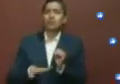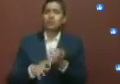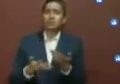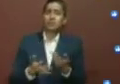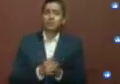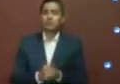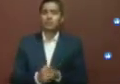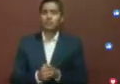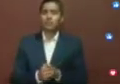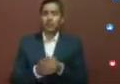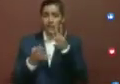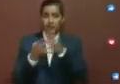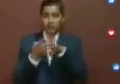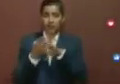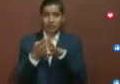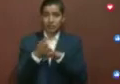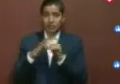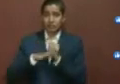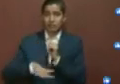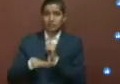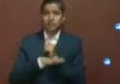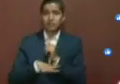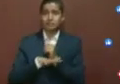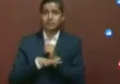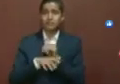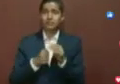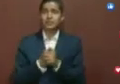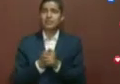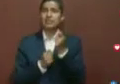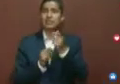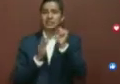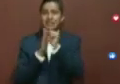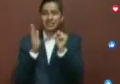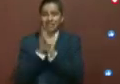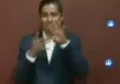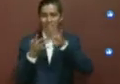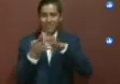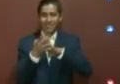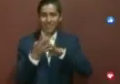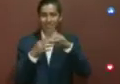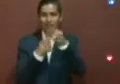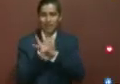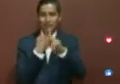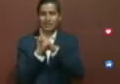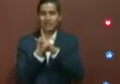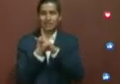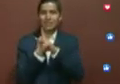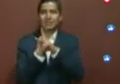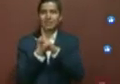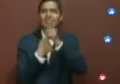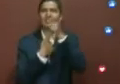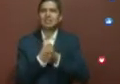Los centros penitenciarios, el sistema penitenciario del país es